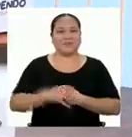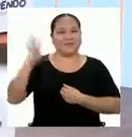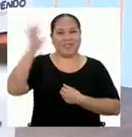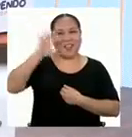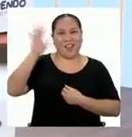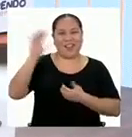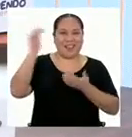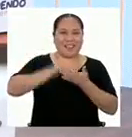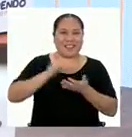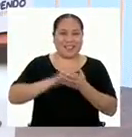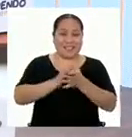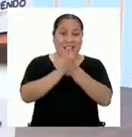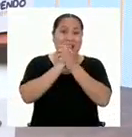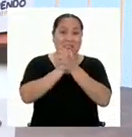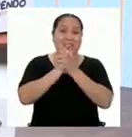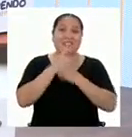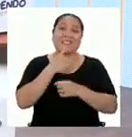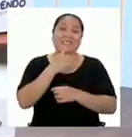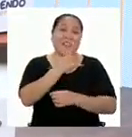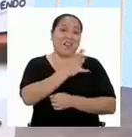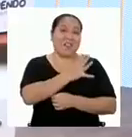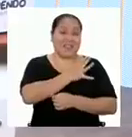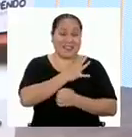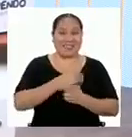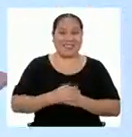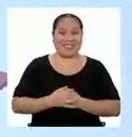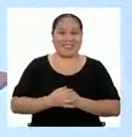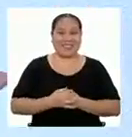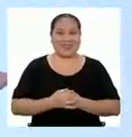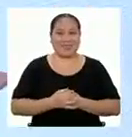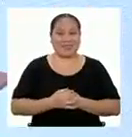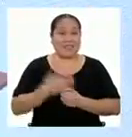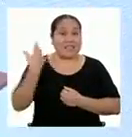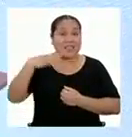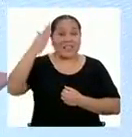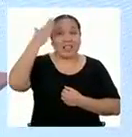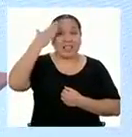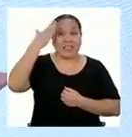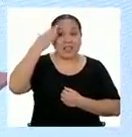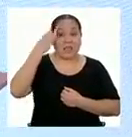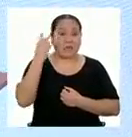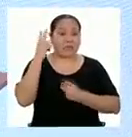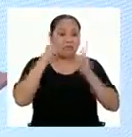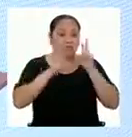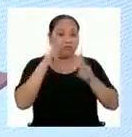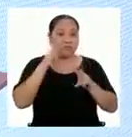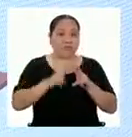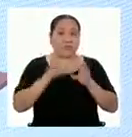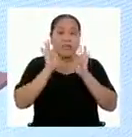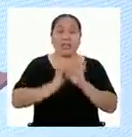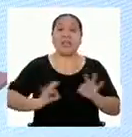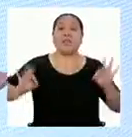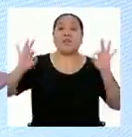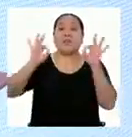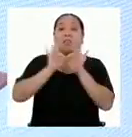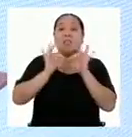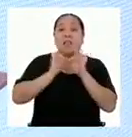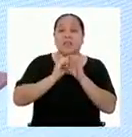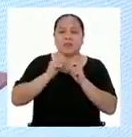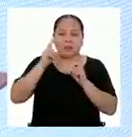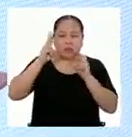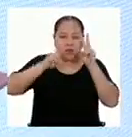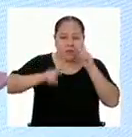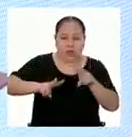Hola de vuelta, amigas y amigos del cuarto de secundaria. Como ya saben, hemos venido hablando de la importancia de